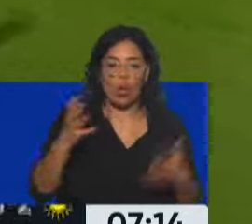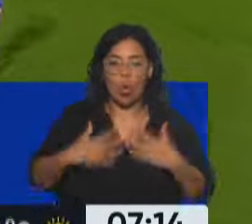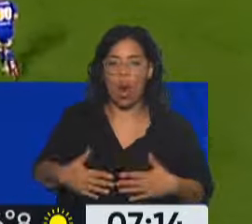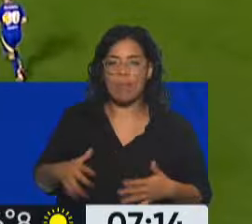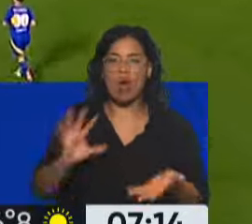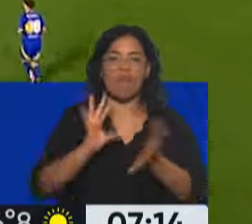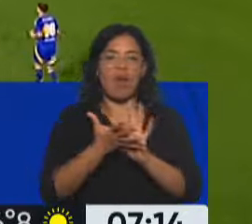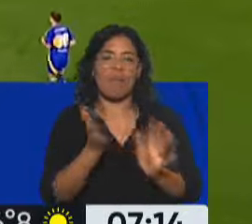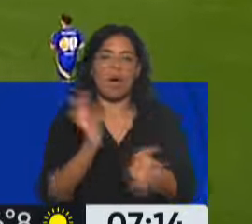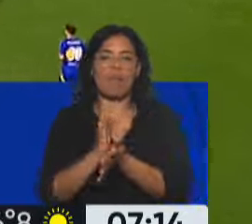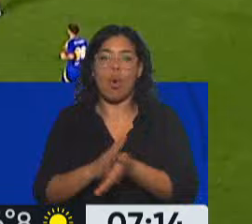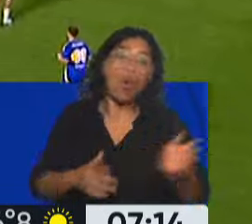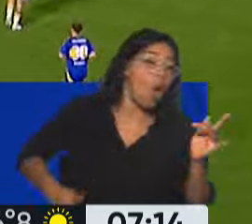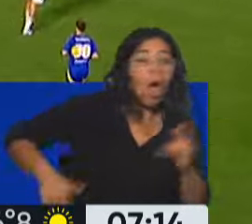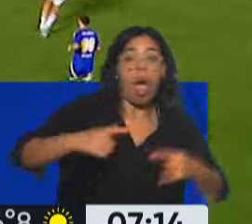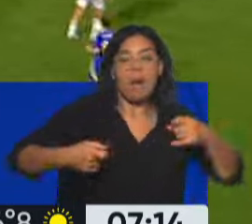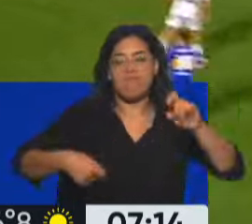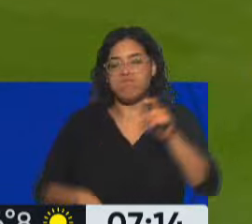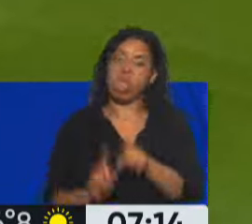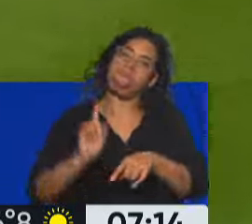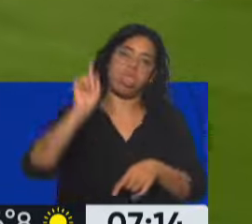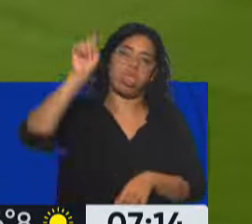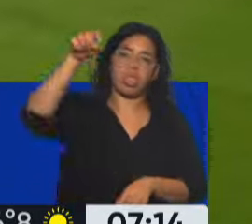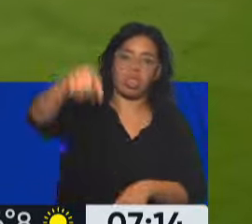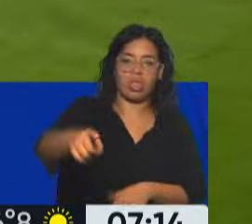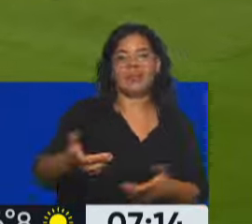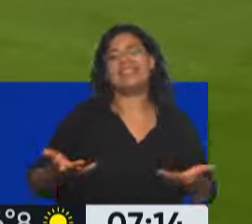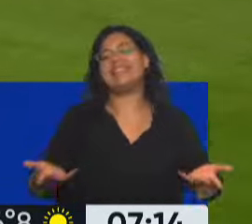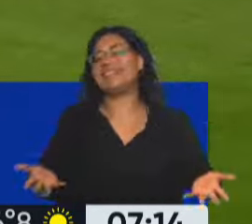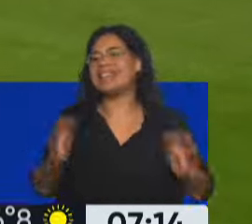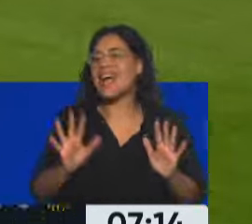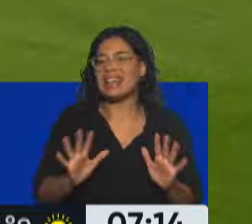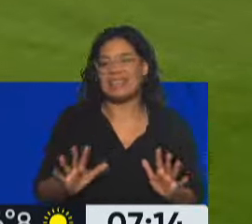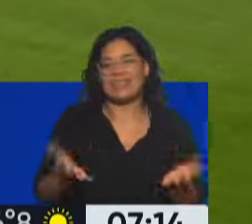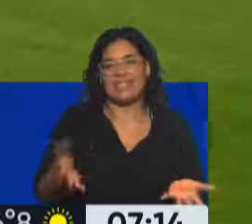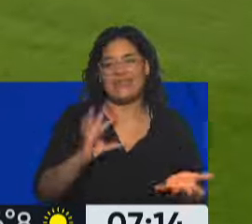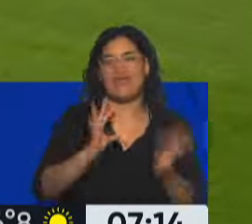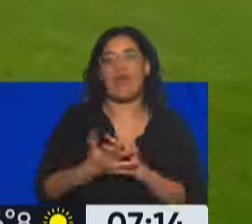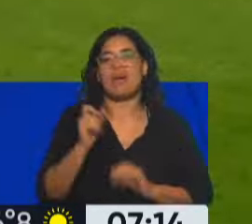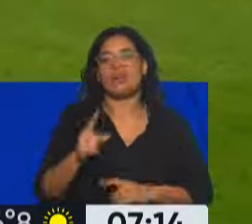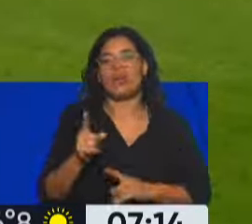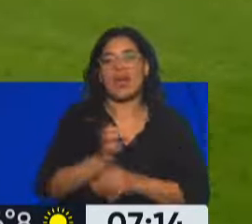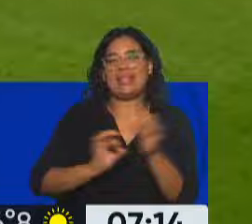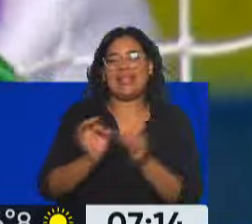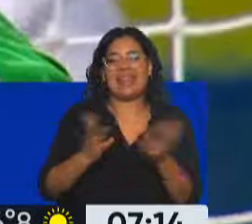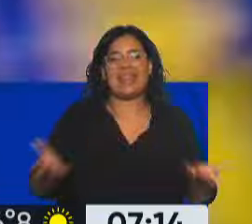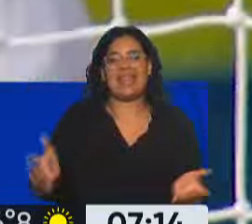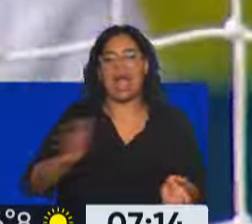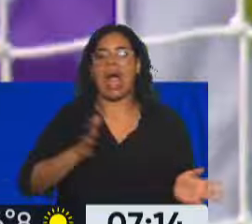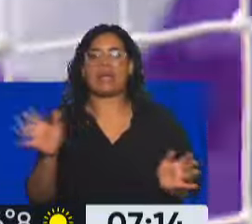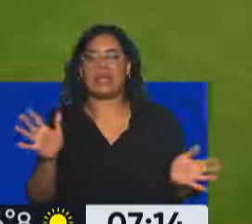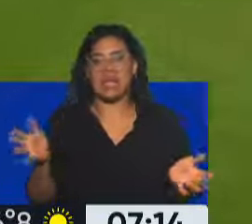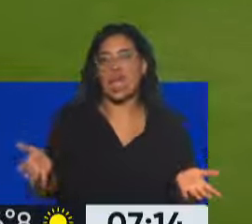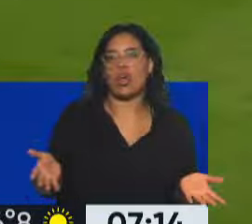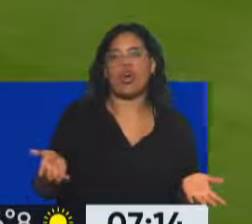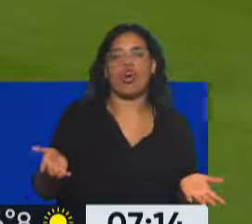para fusilarlo y termina pinchando la pelota para no dejar sin ningún tipo de chances a, al arquero de Boca Juniors, que